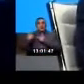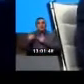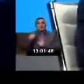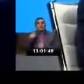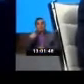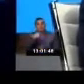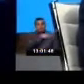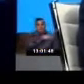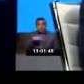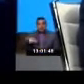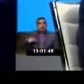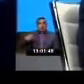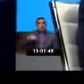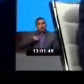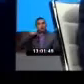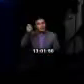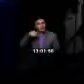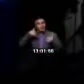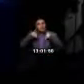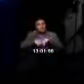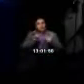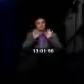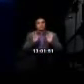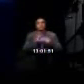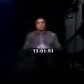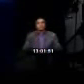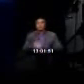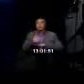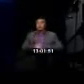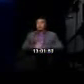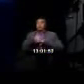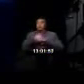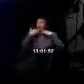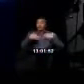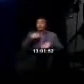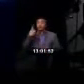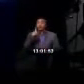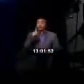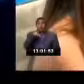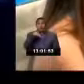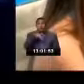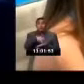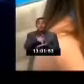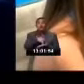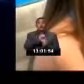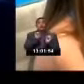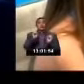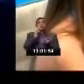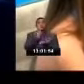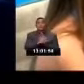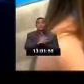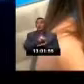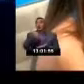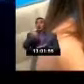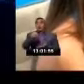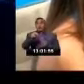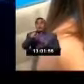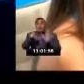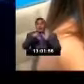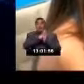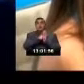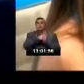convicción personal, tenemos que seguir haciendo eso. Las autoridades aclaran que estos serán los únicos puntos que quedarán sin efecto, pues las otras regulaciones